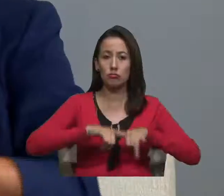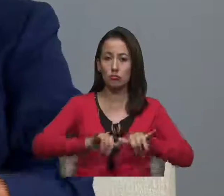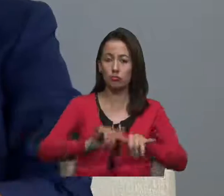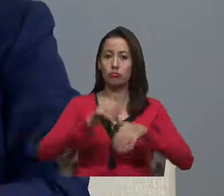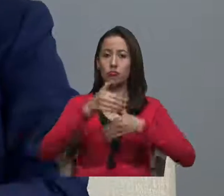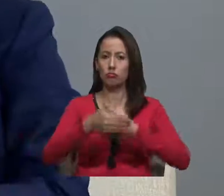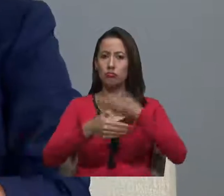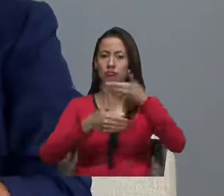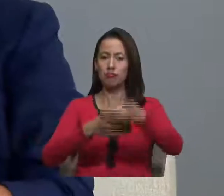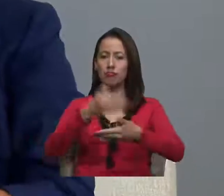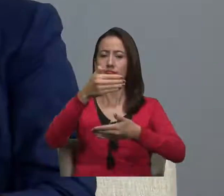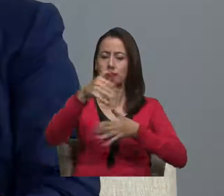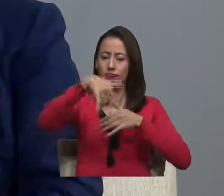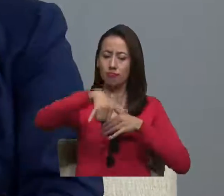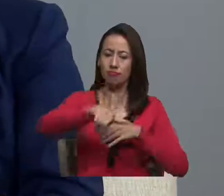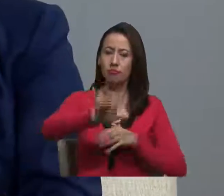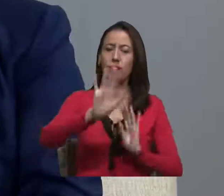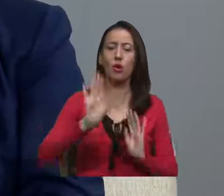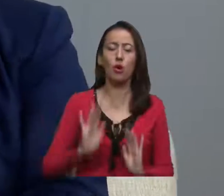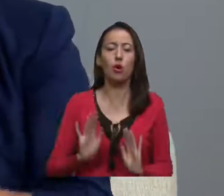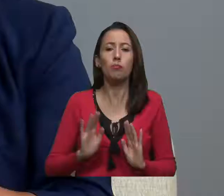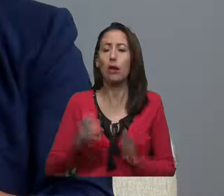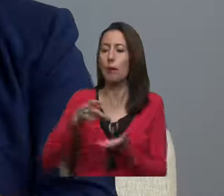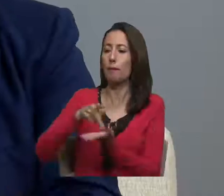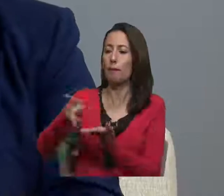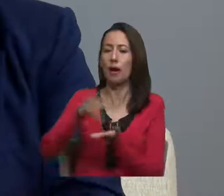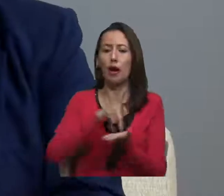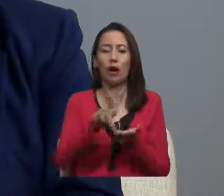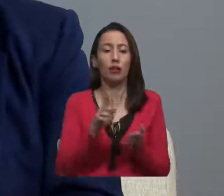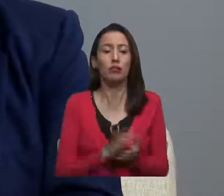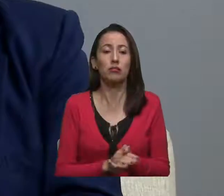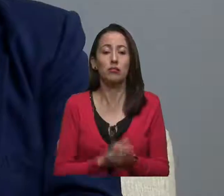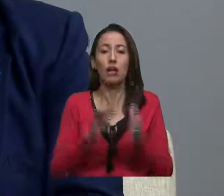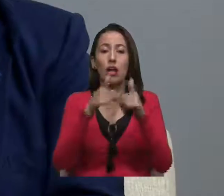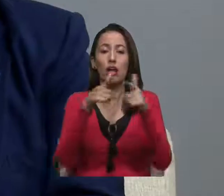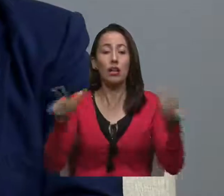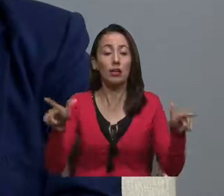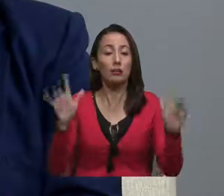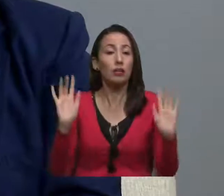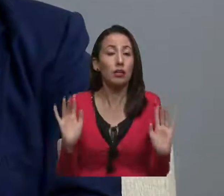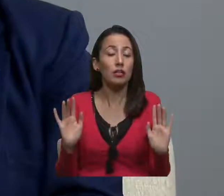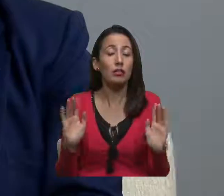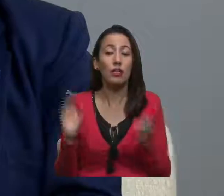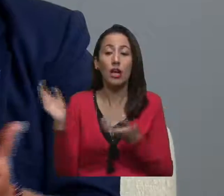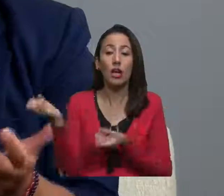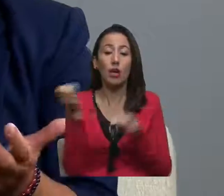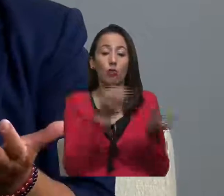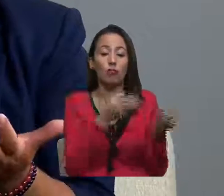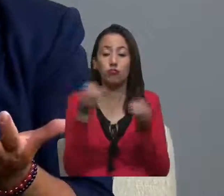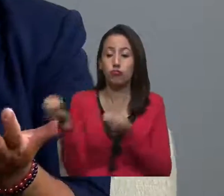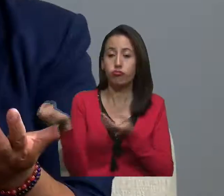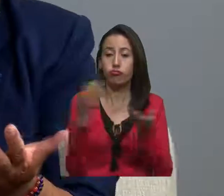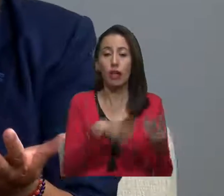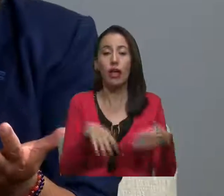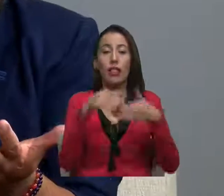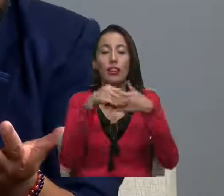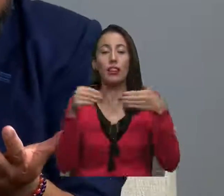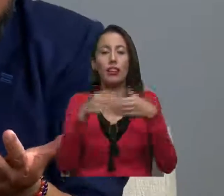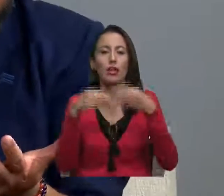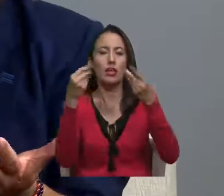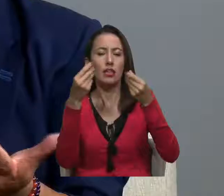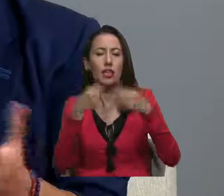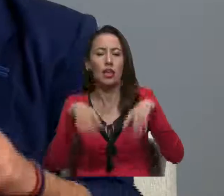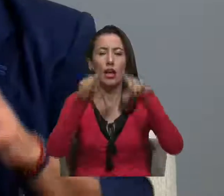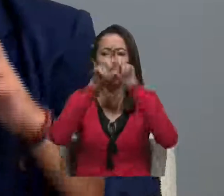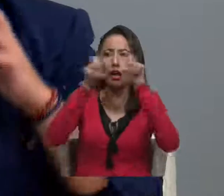pagan un porcentaje de tus interés en la reactivación de un negocio entonces libre circulación de capitales y no a otro que hable las eléctricas